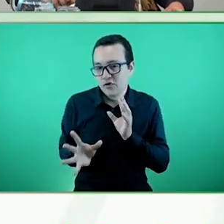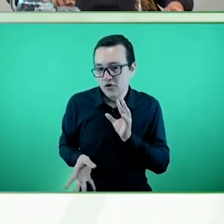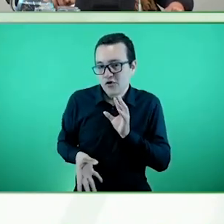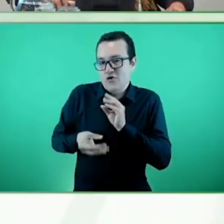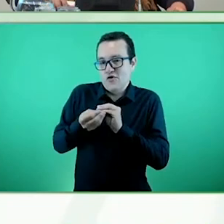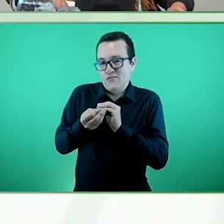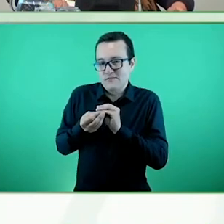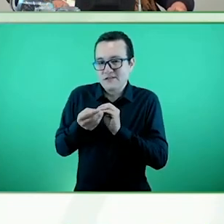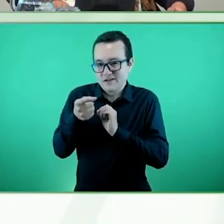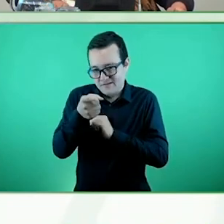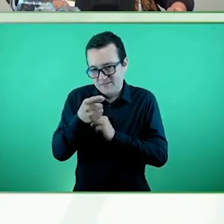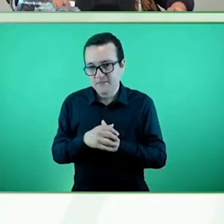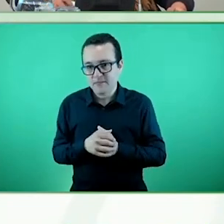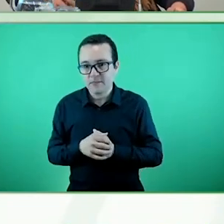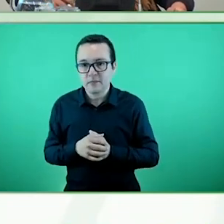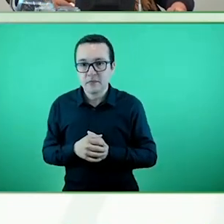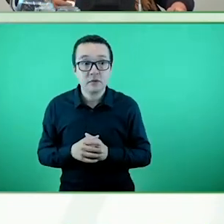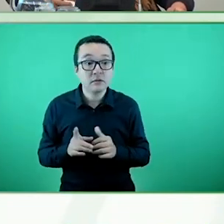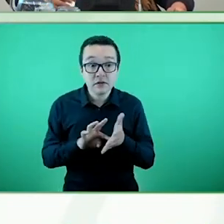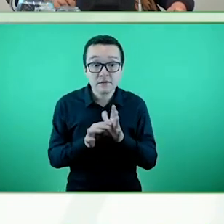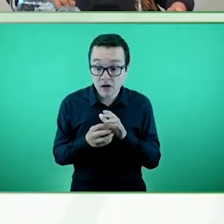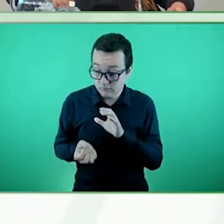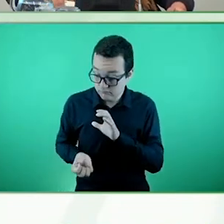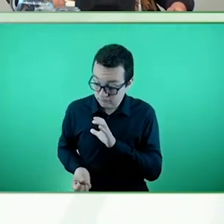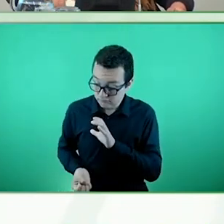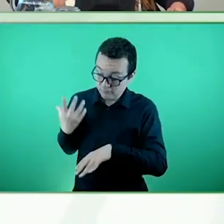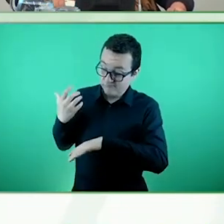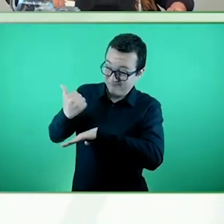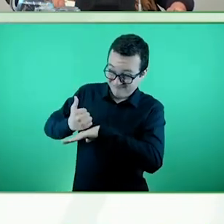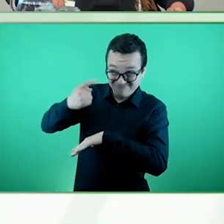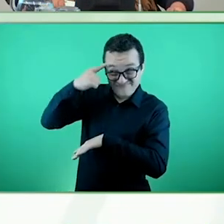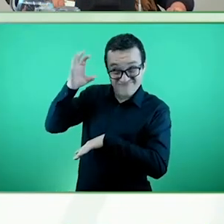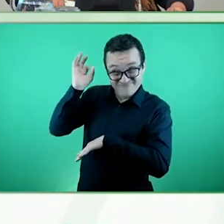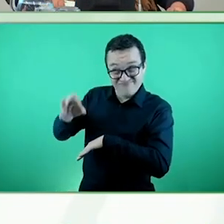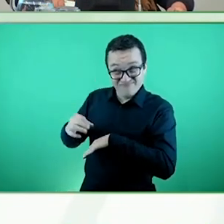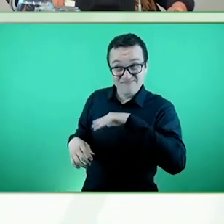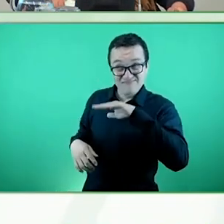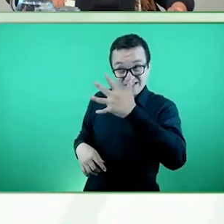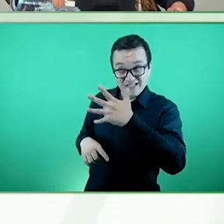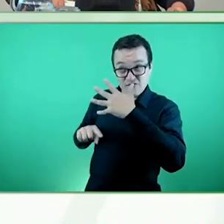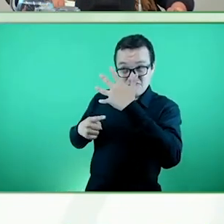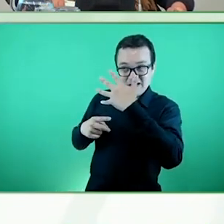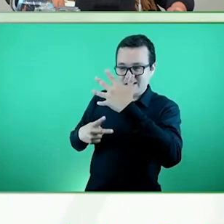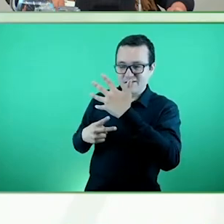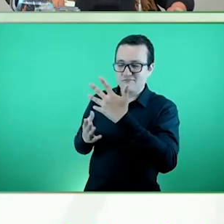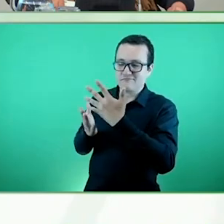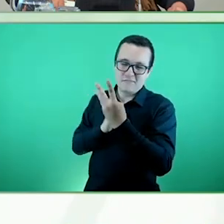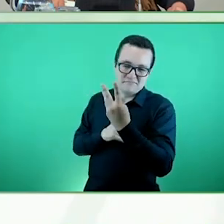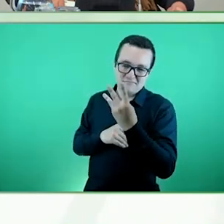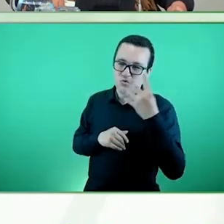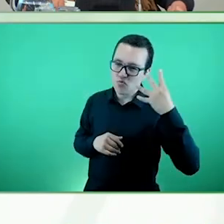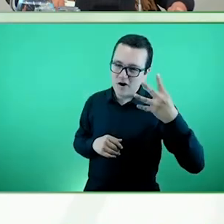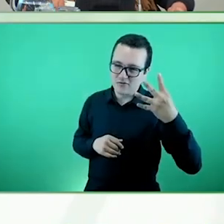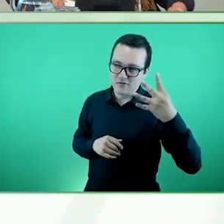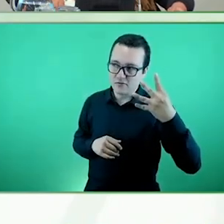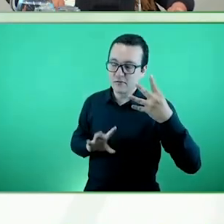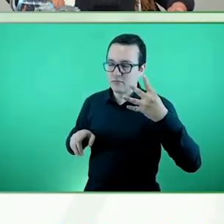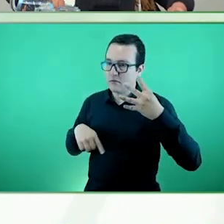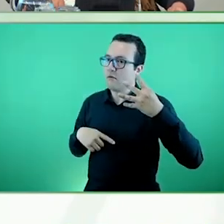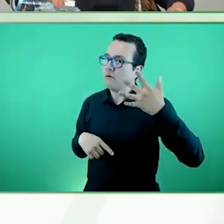no desde el inicio, sino que en la medida que fuimos desarrollando el programa. Y estas son actividades de autocuidado,